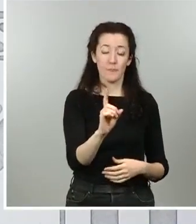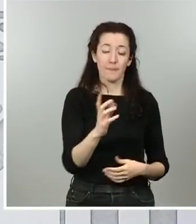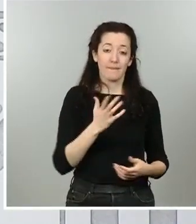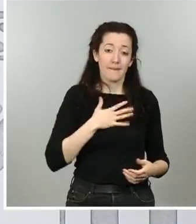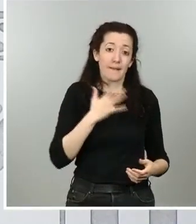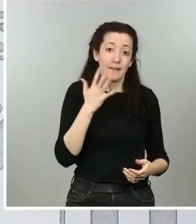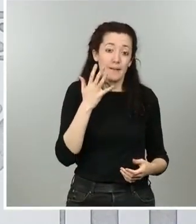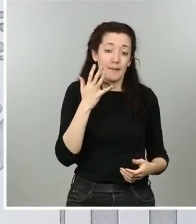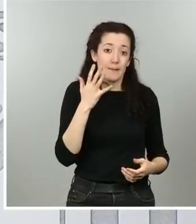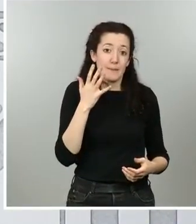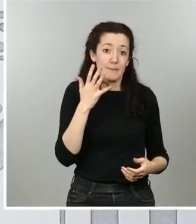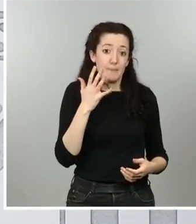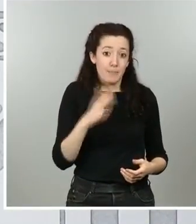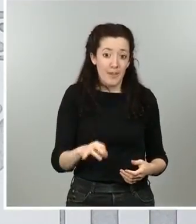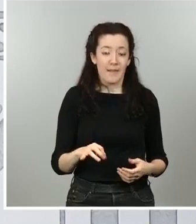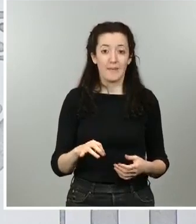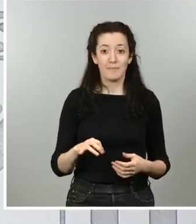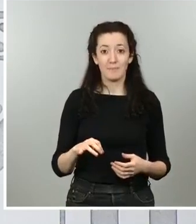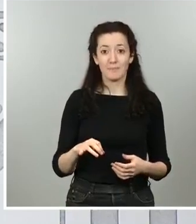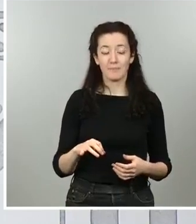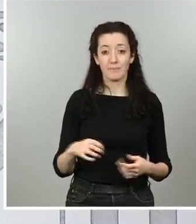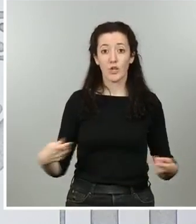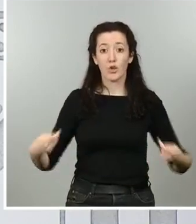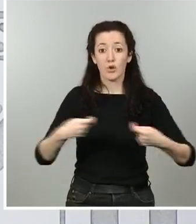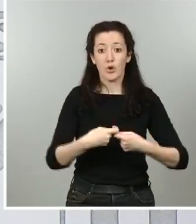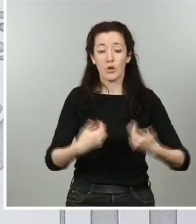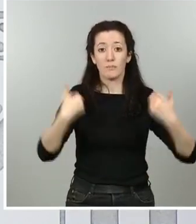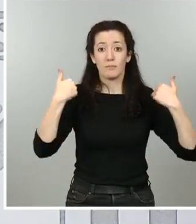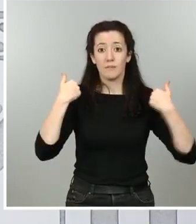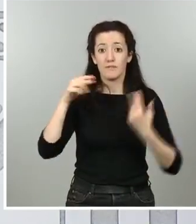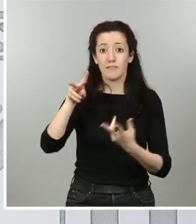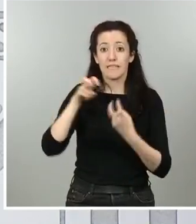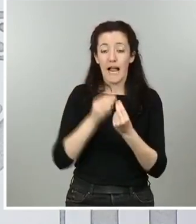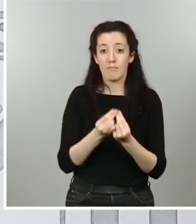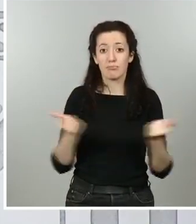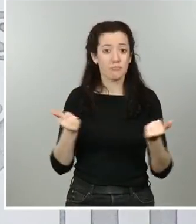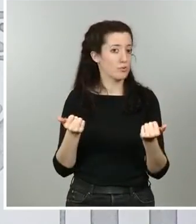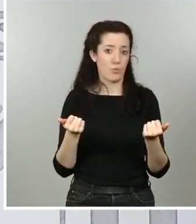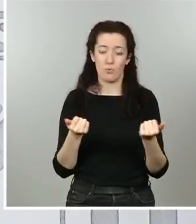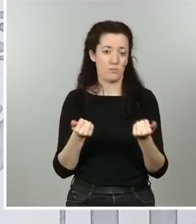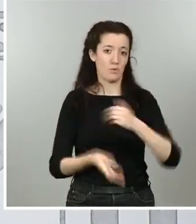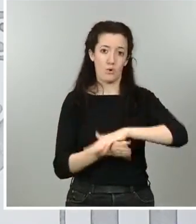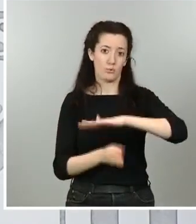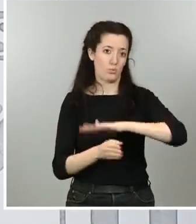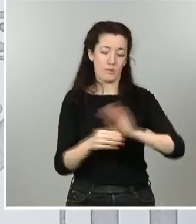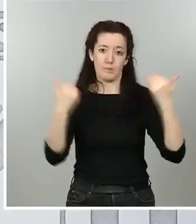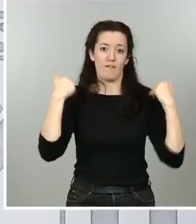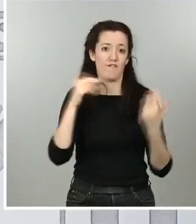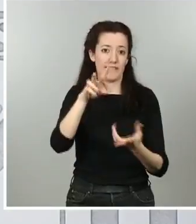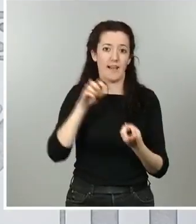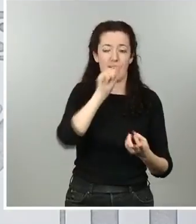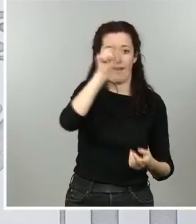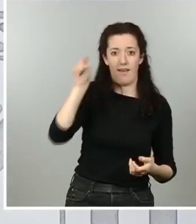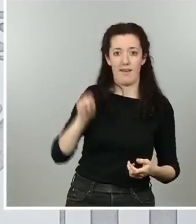la necesaria corresponsabilidad fiscal que tienen que tener todos los gobiernos autonómicos. Mañana me reuniré con los